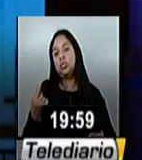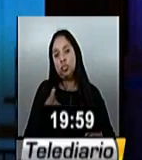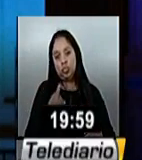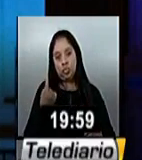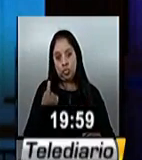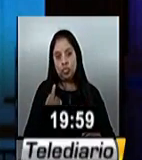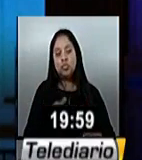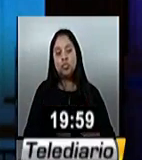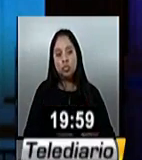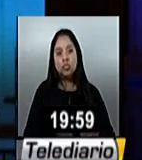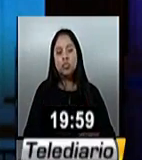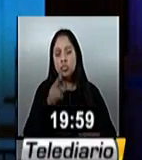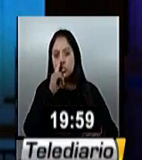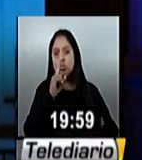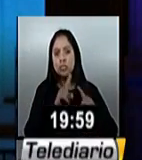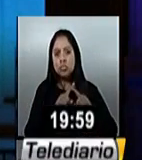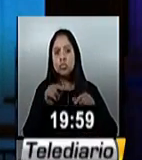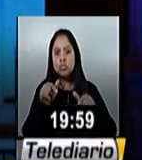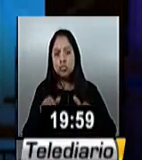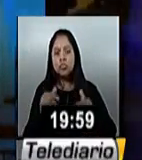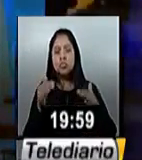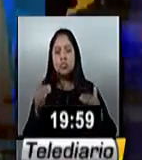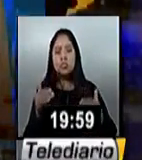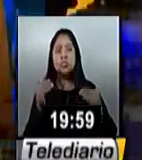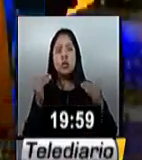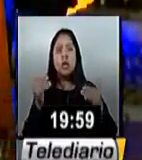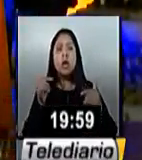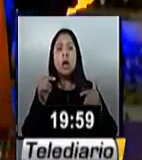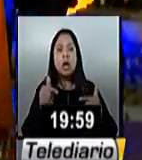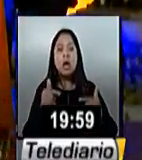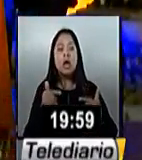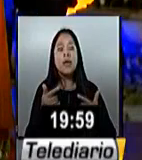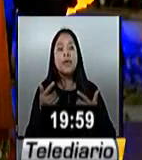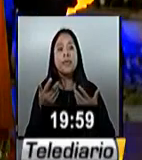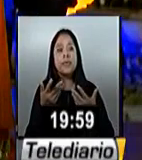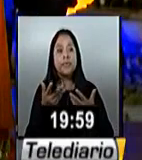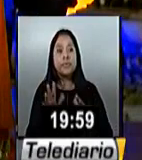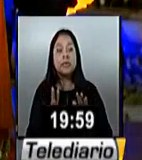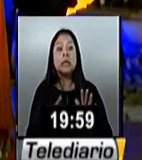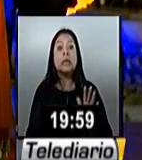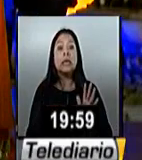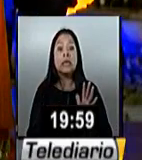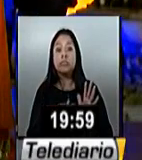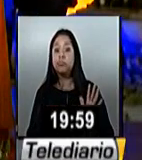y los hemos elevado a rango constitucional